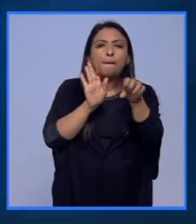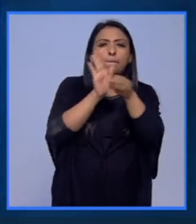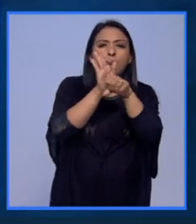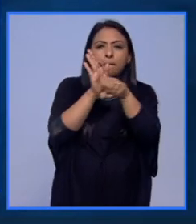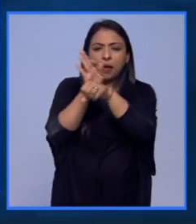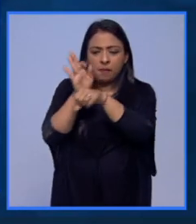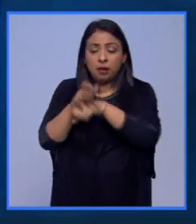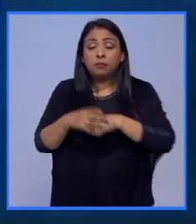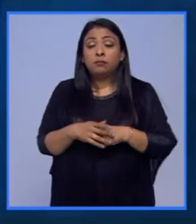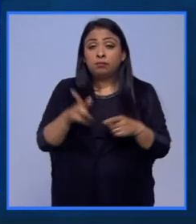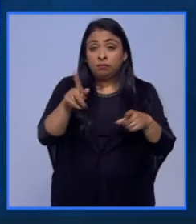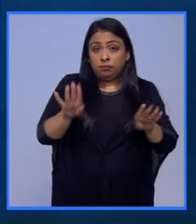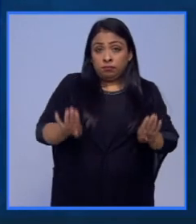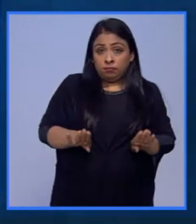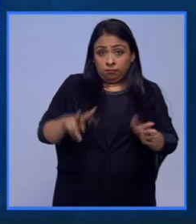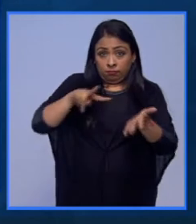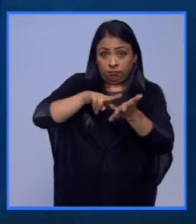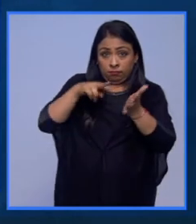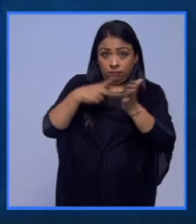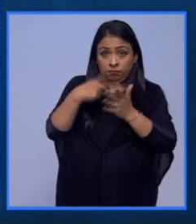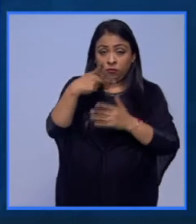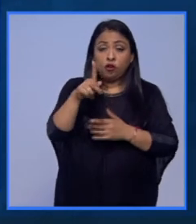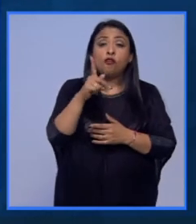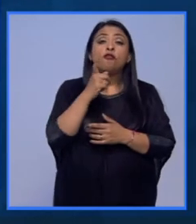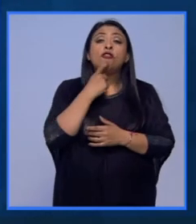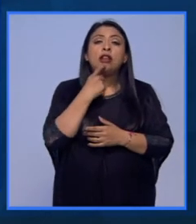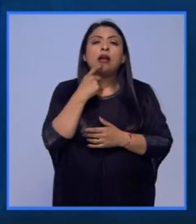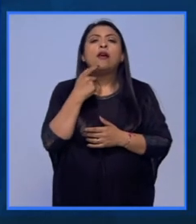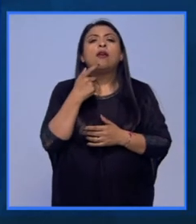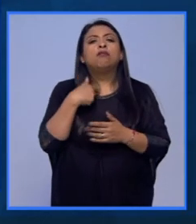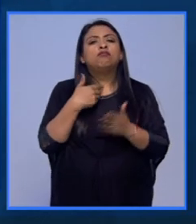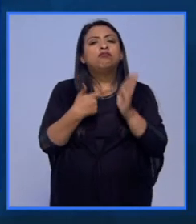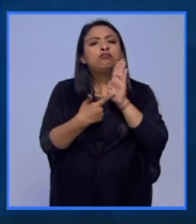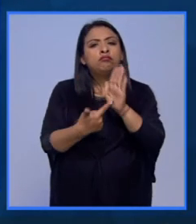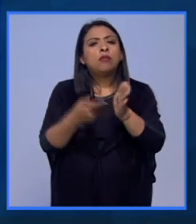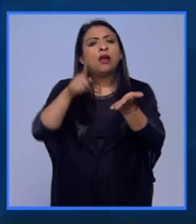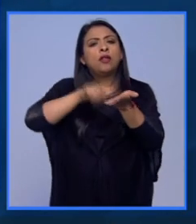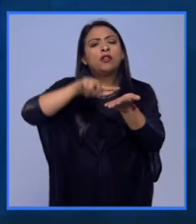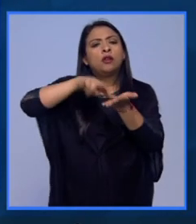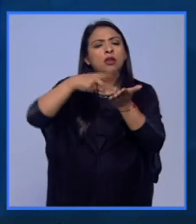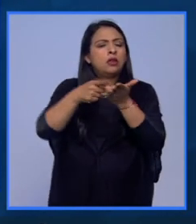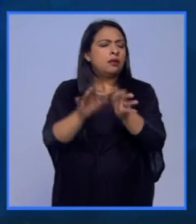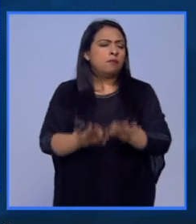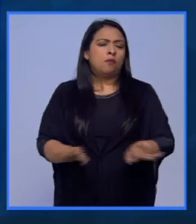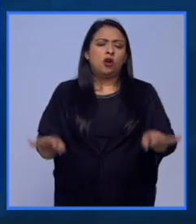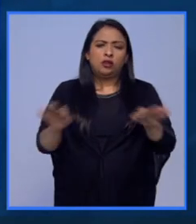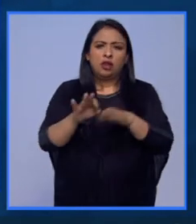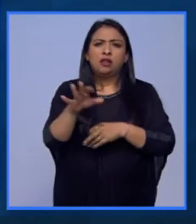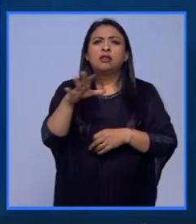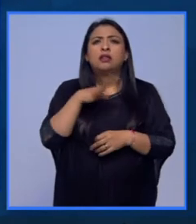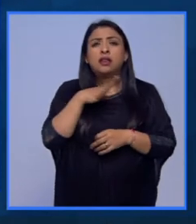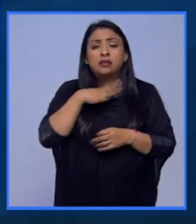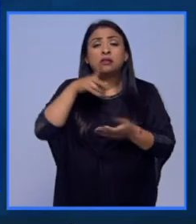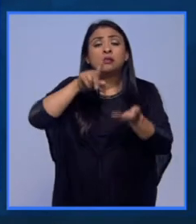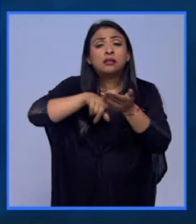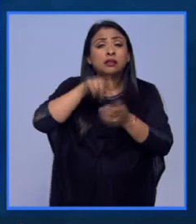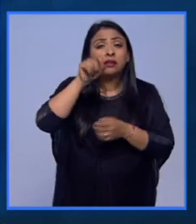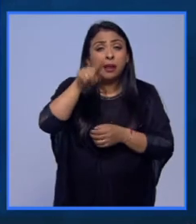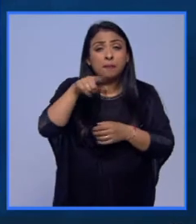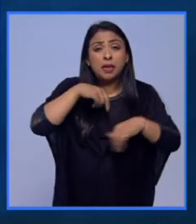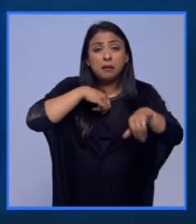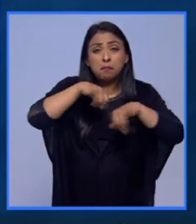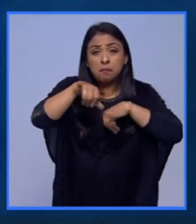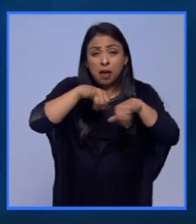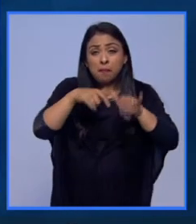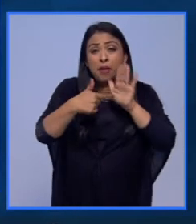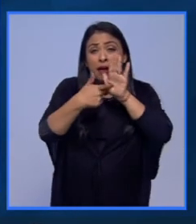La tradición arquitectónica de Finlandia y su presente arquitectónico son tan importantes que existe incluso un mapa,